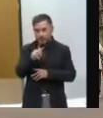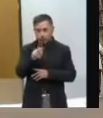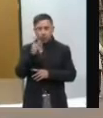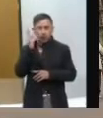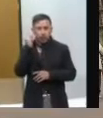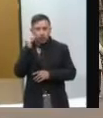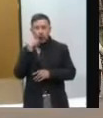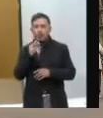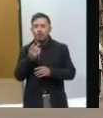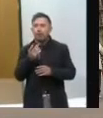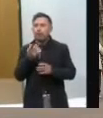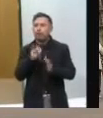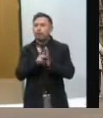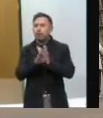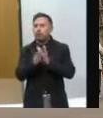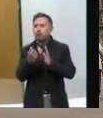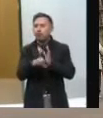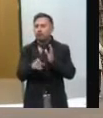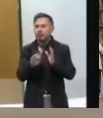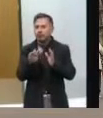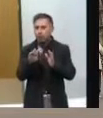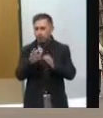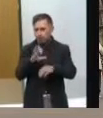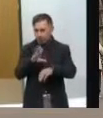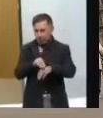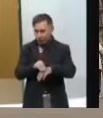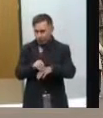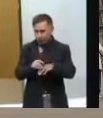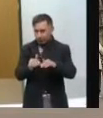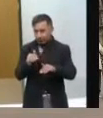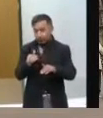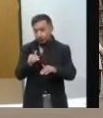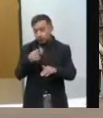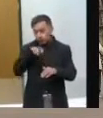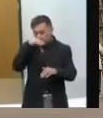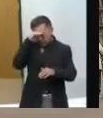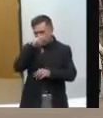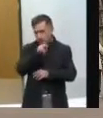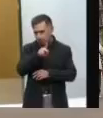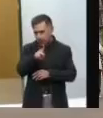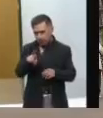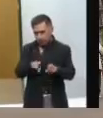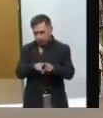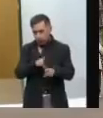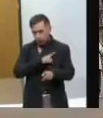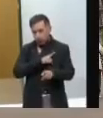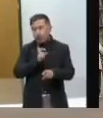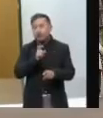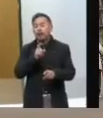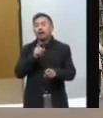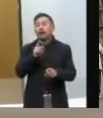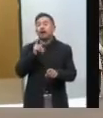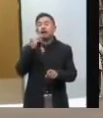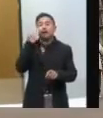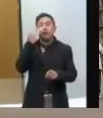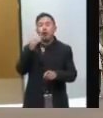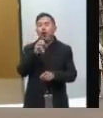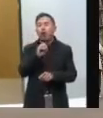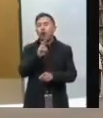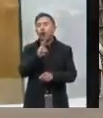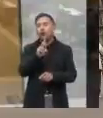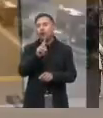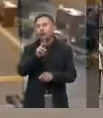también una prerrogativa. Entonces, creo que de manera similar debía de constreñirse solamente al periodo ordinario y no al periodo